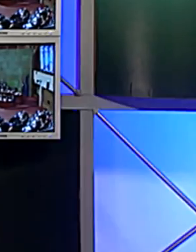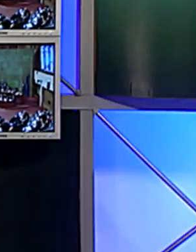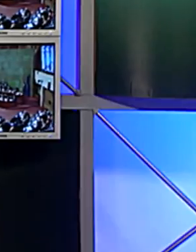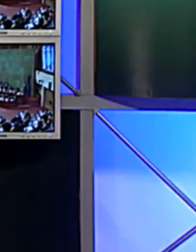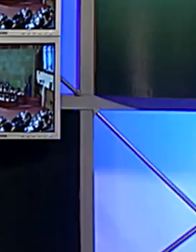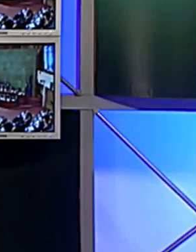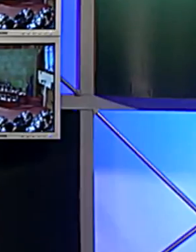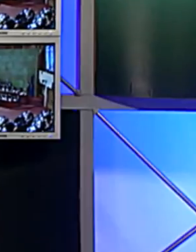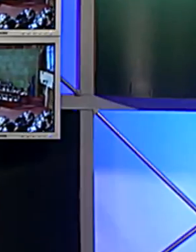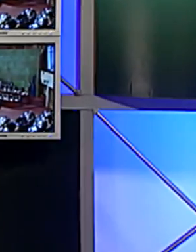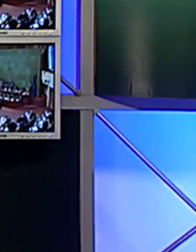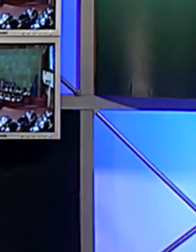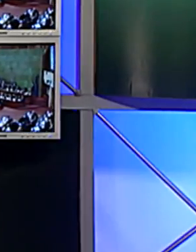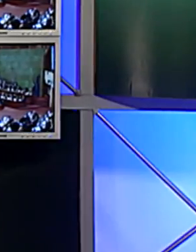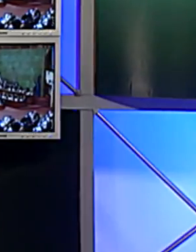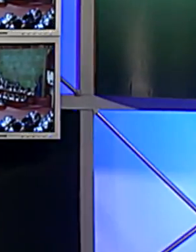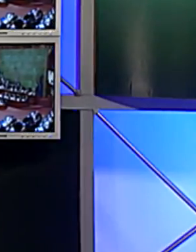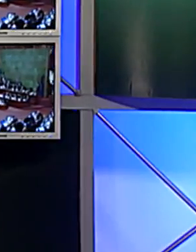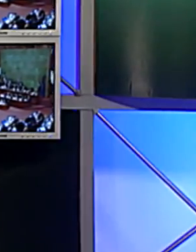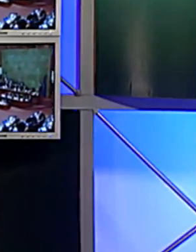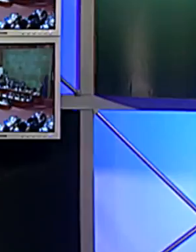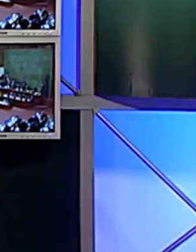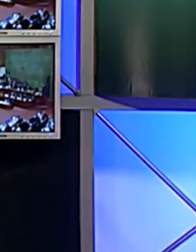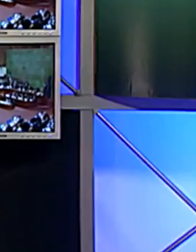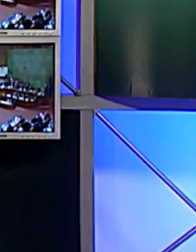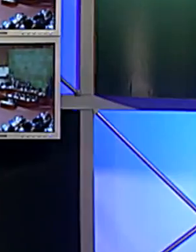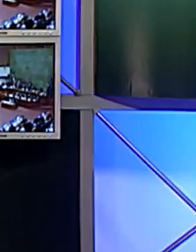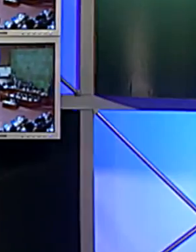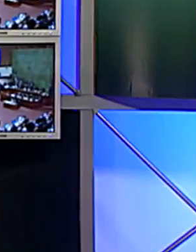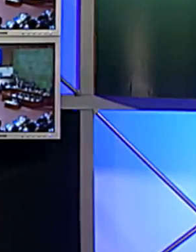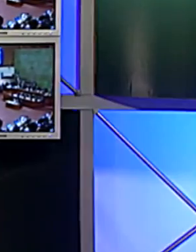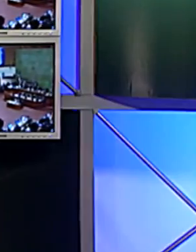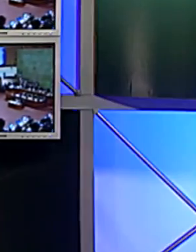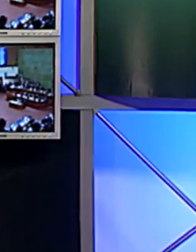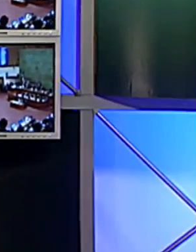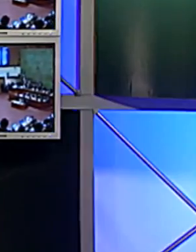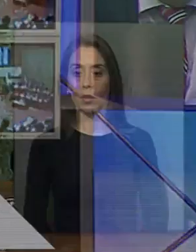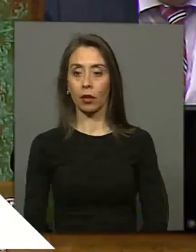competentes en el incendio del relleno sanitario Santa Marta.